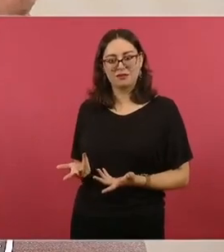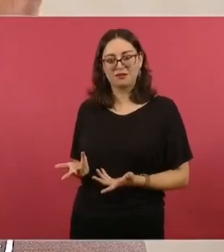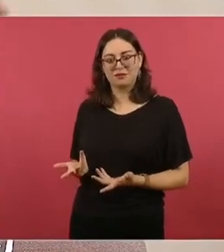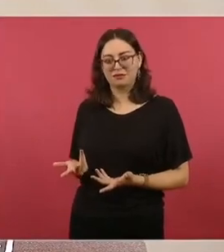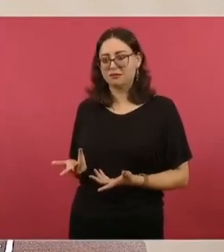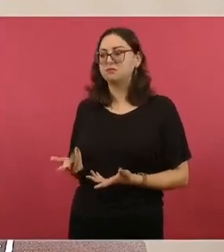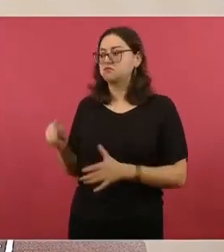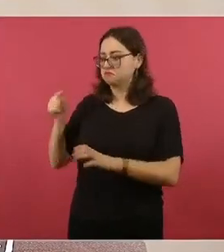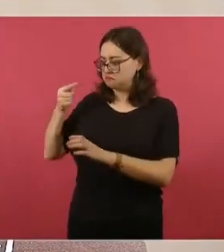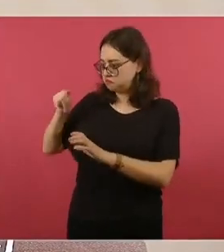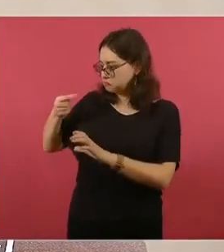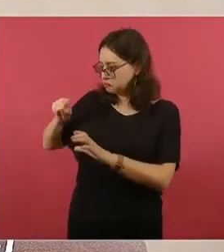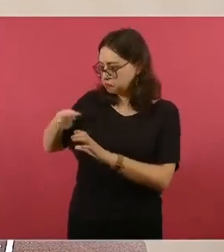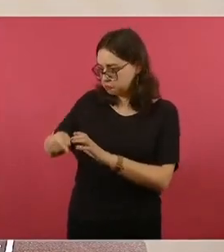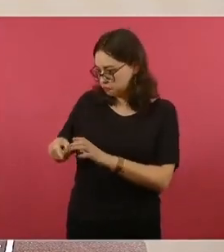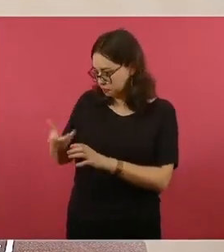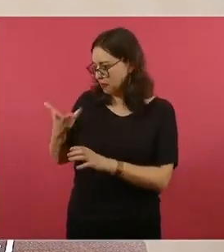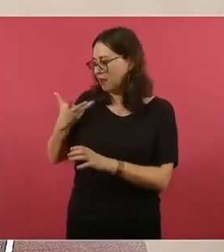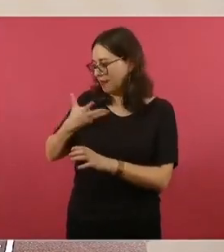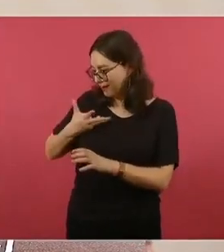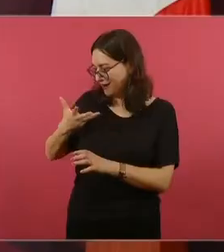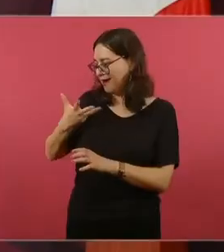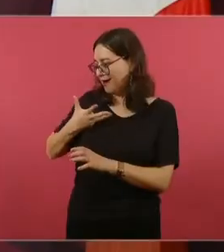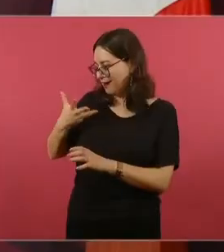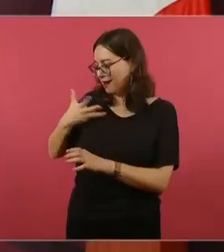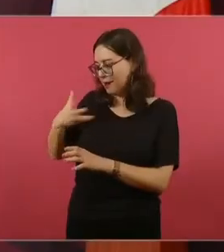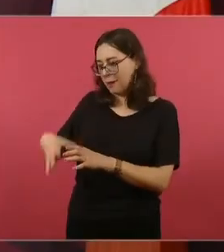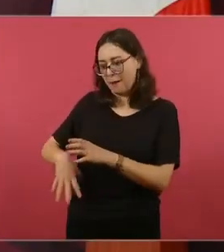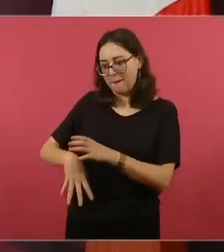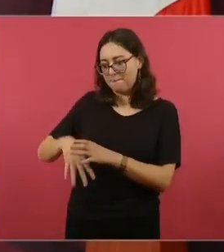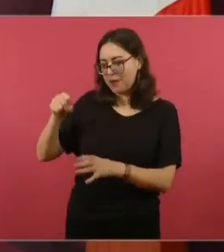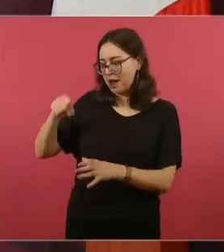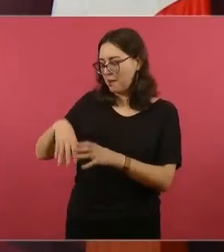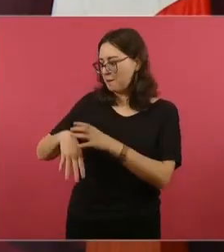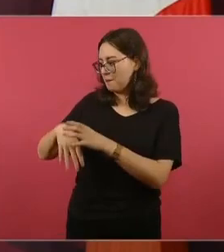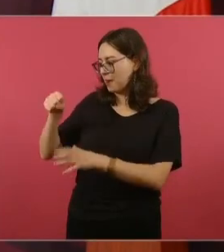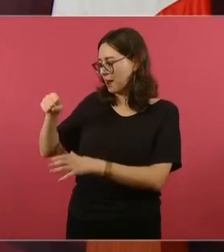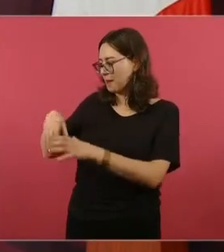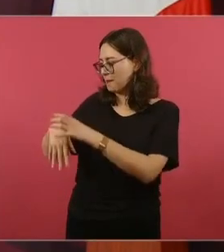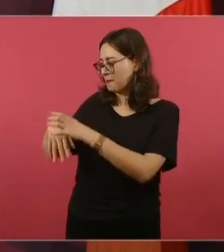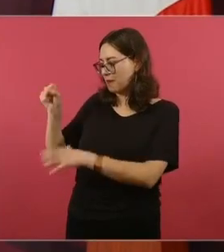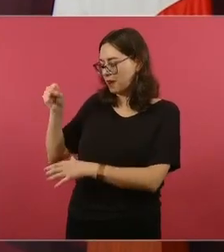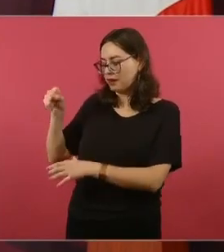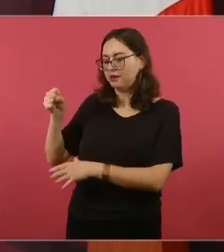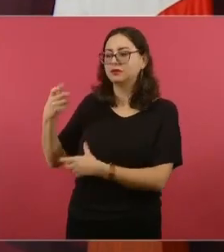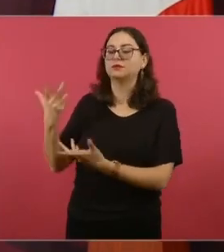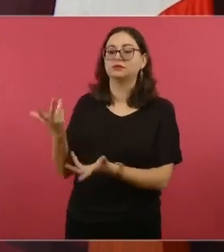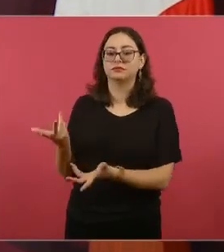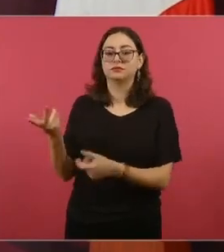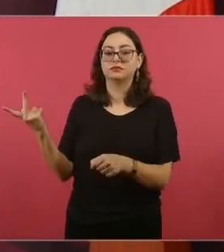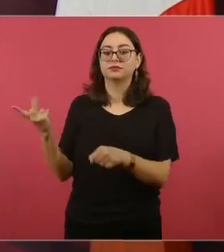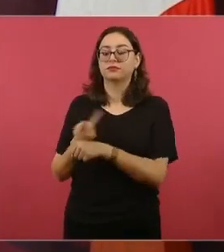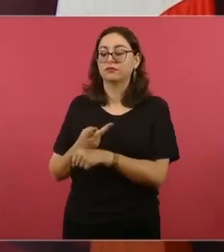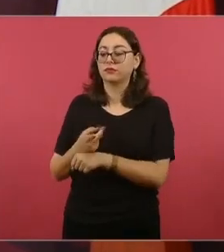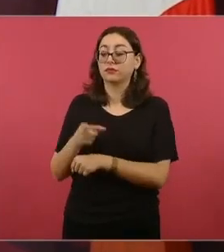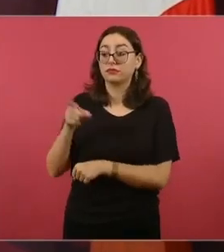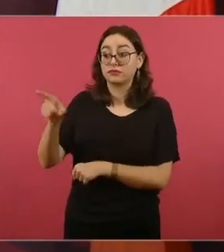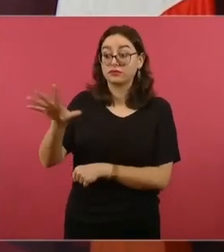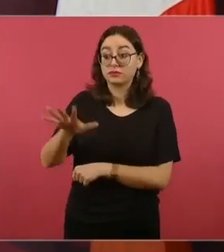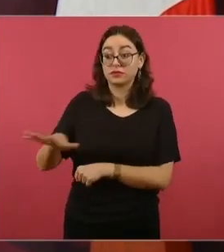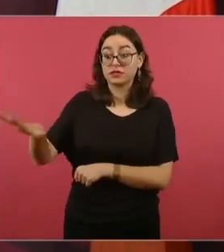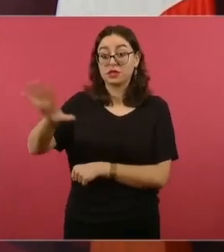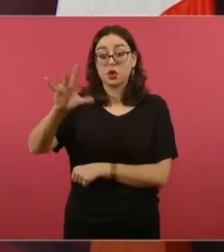Se empezaron a caer los pozos de la sonda de Campeche, porque fueron los